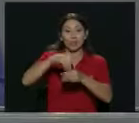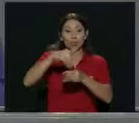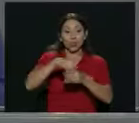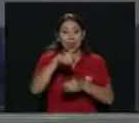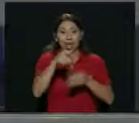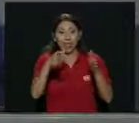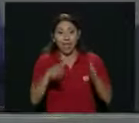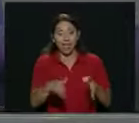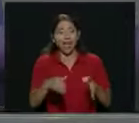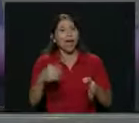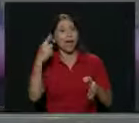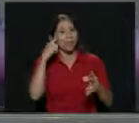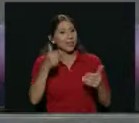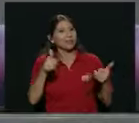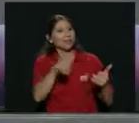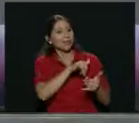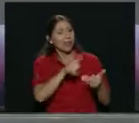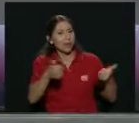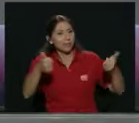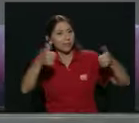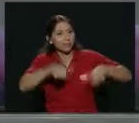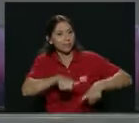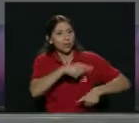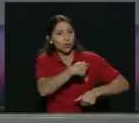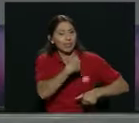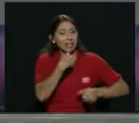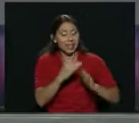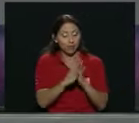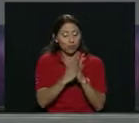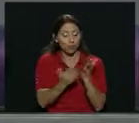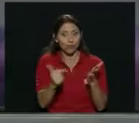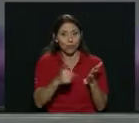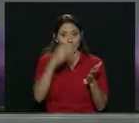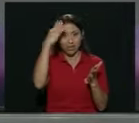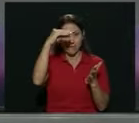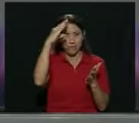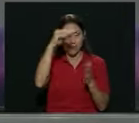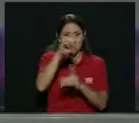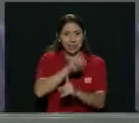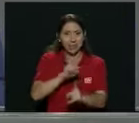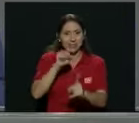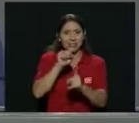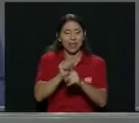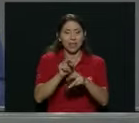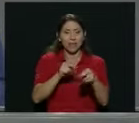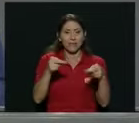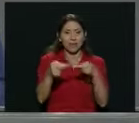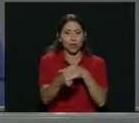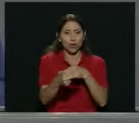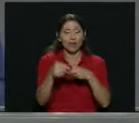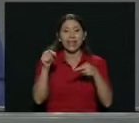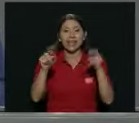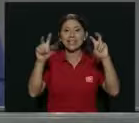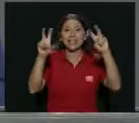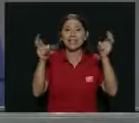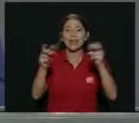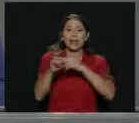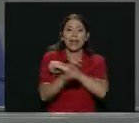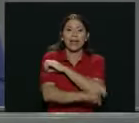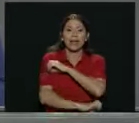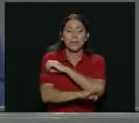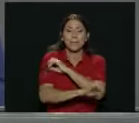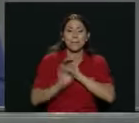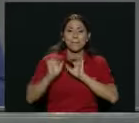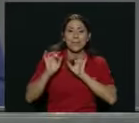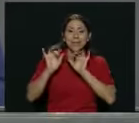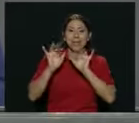Precisamente la diputada coincide con esos puntos que ustedes han mencionado en el informe del Estado de la Región, en que este tema migratorio va más